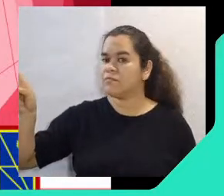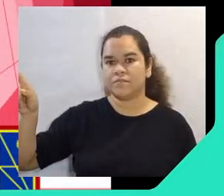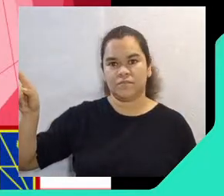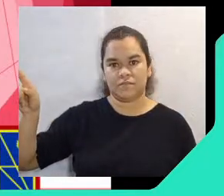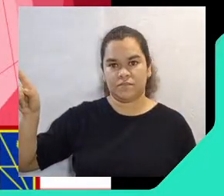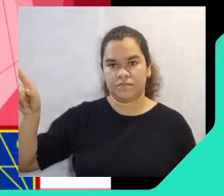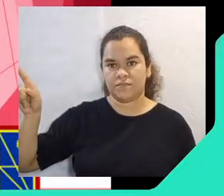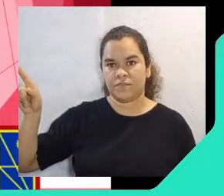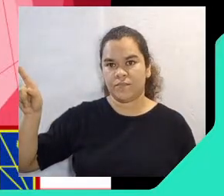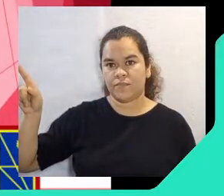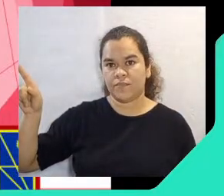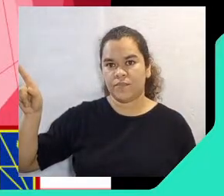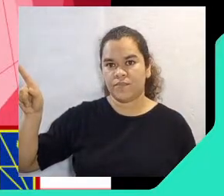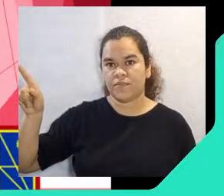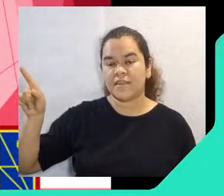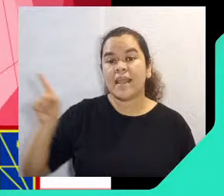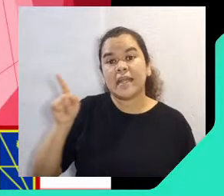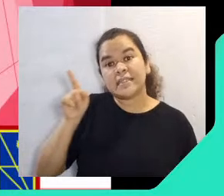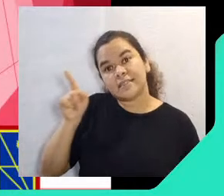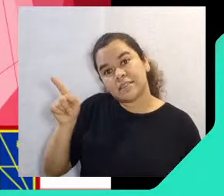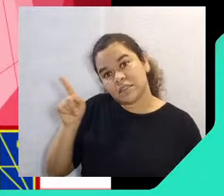que se realizó en el año